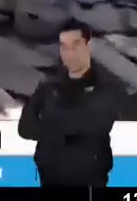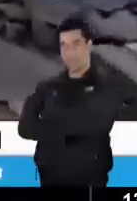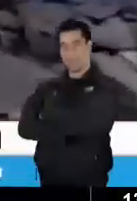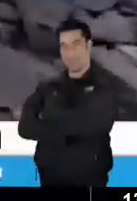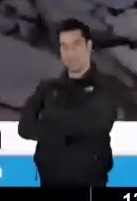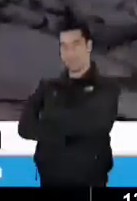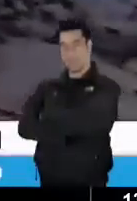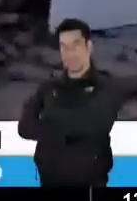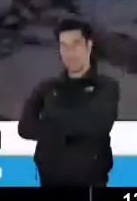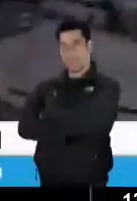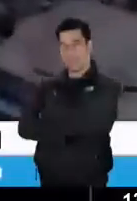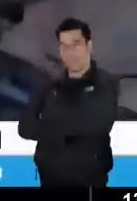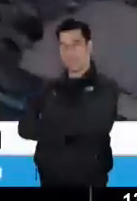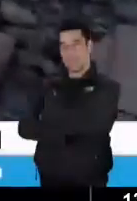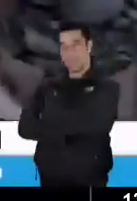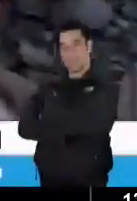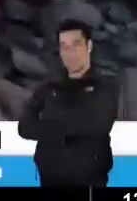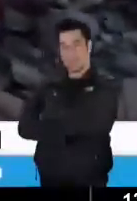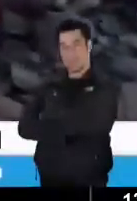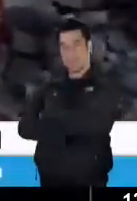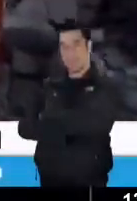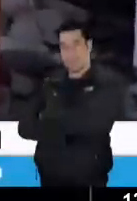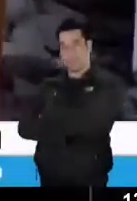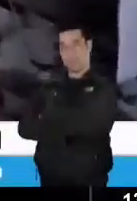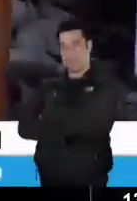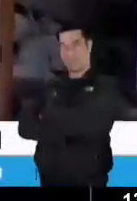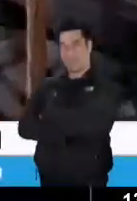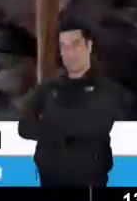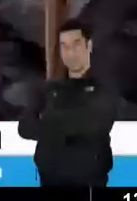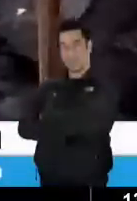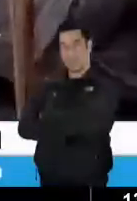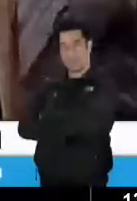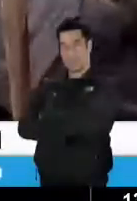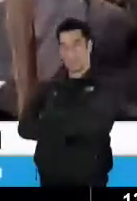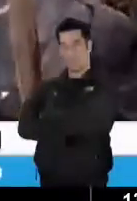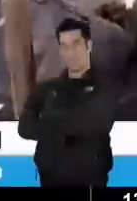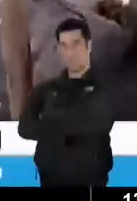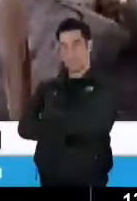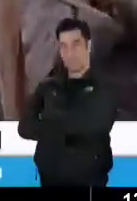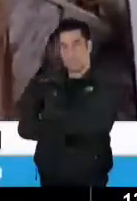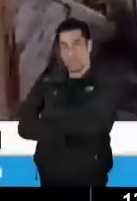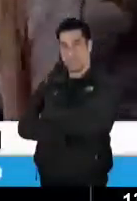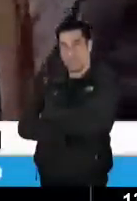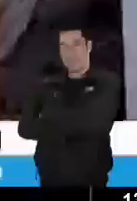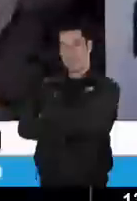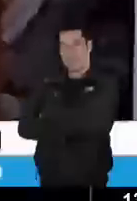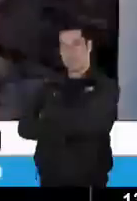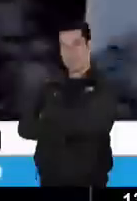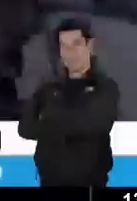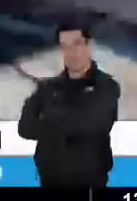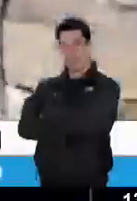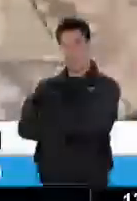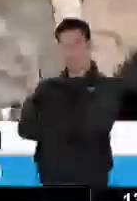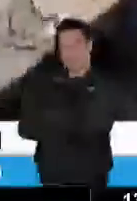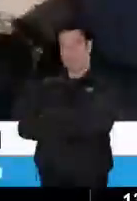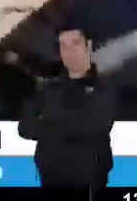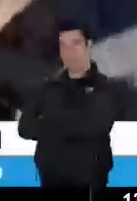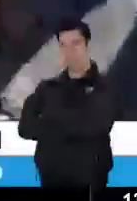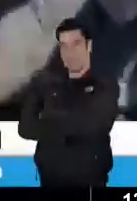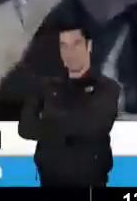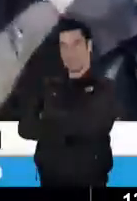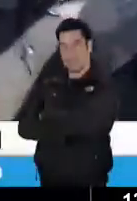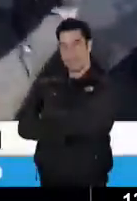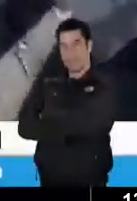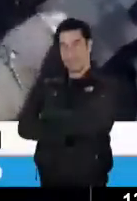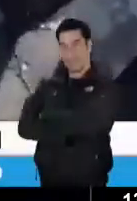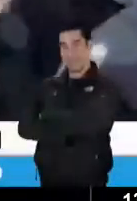tuvieron nada que ver, pero sí también destacaron que precisamente tras el anuncio del gobierno también tienen un plan que está ya pensado desde